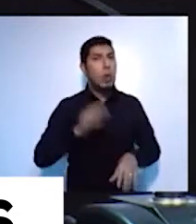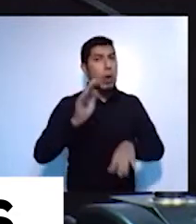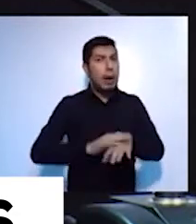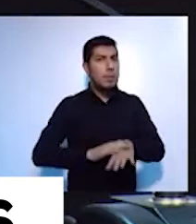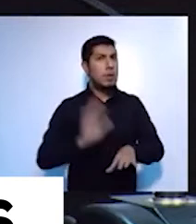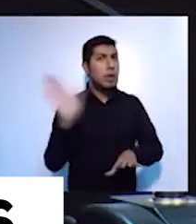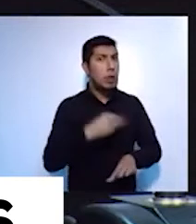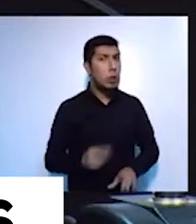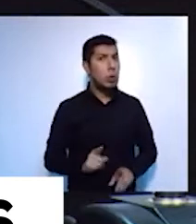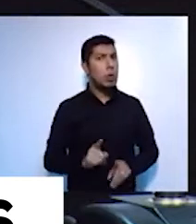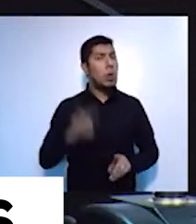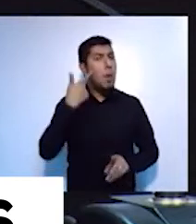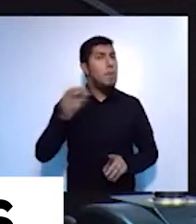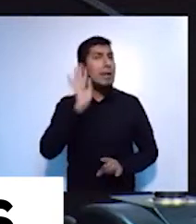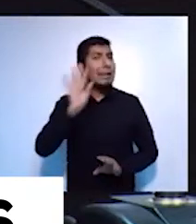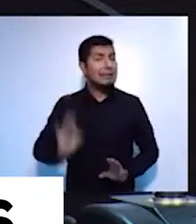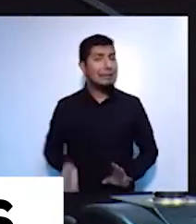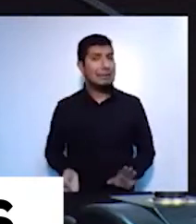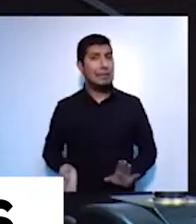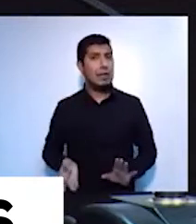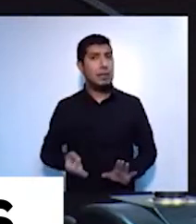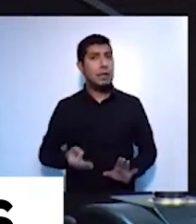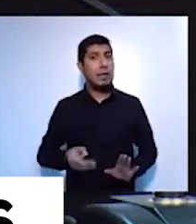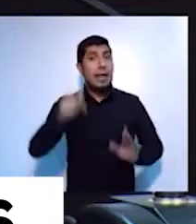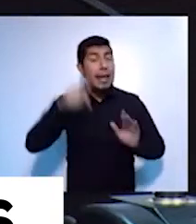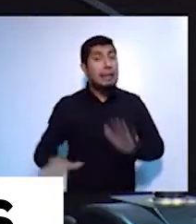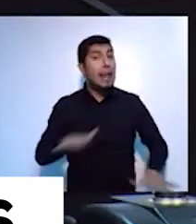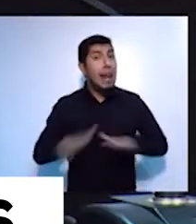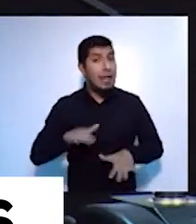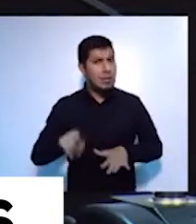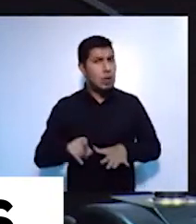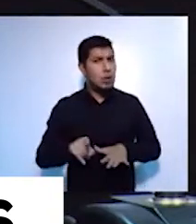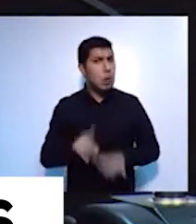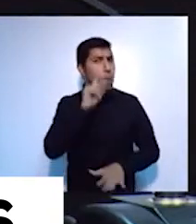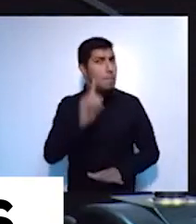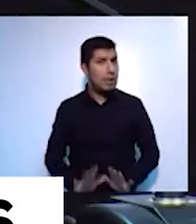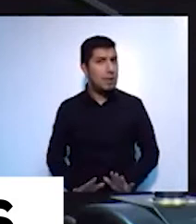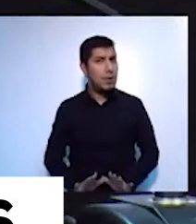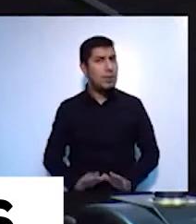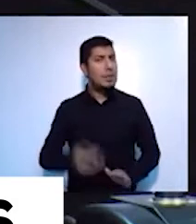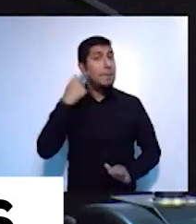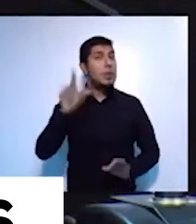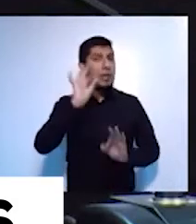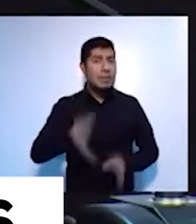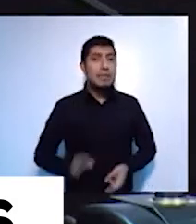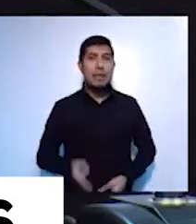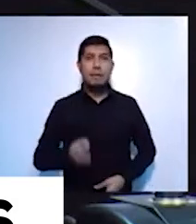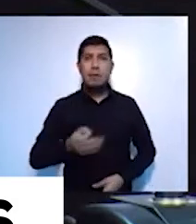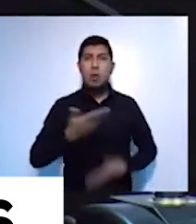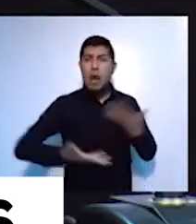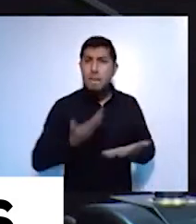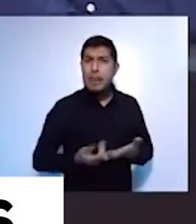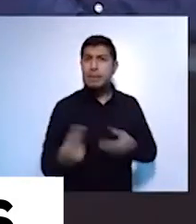todos, porque sabemos que estamos frente a una situación de amenaza y sabemos qué es lo que tenemos que hacer para cuidarnos, que es